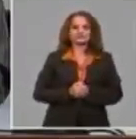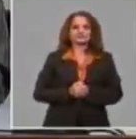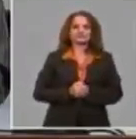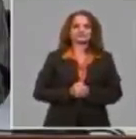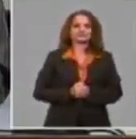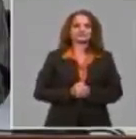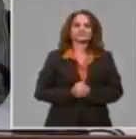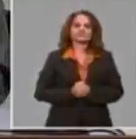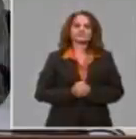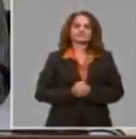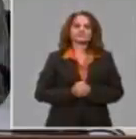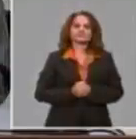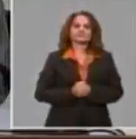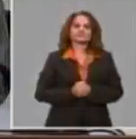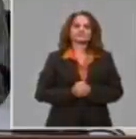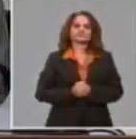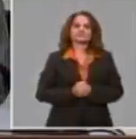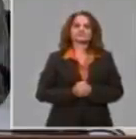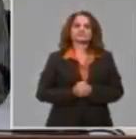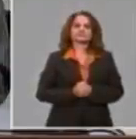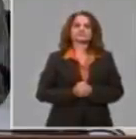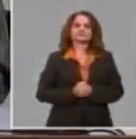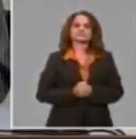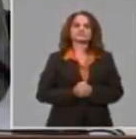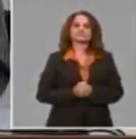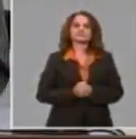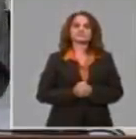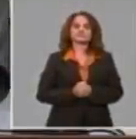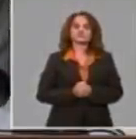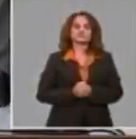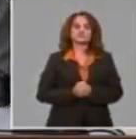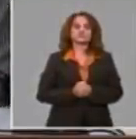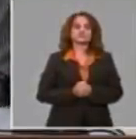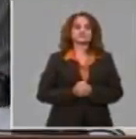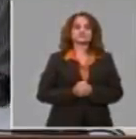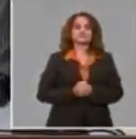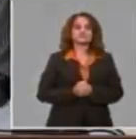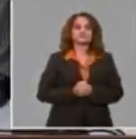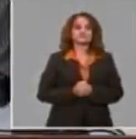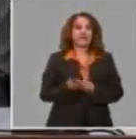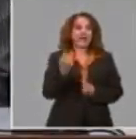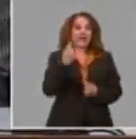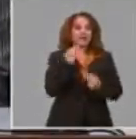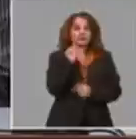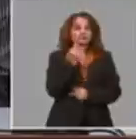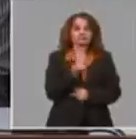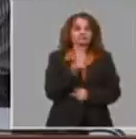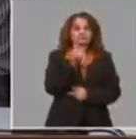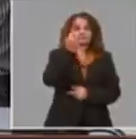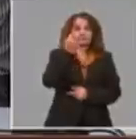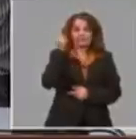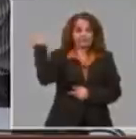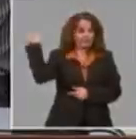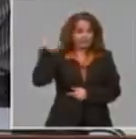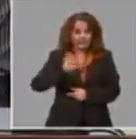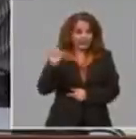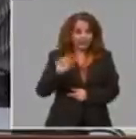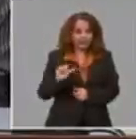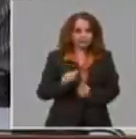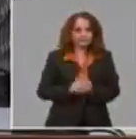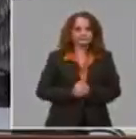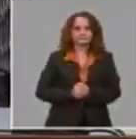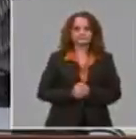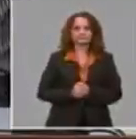y sucio y lo peor en una perversidad tremenda todas las